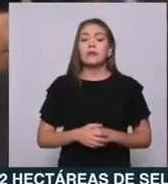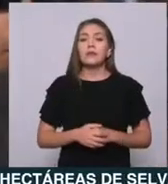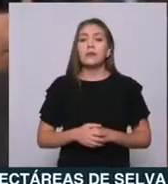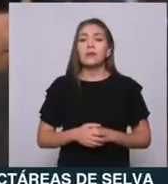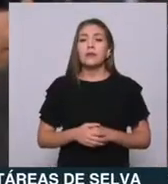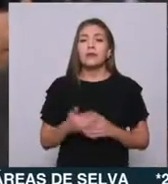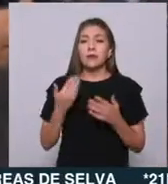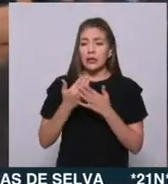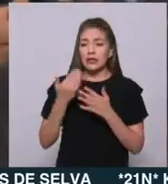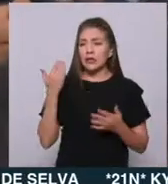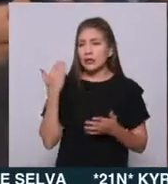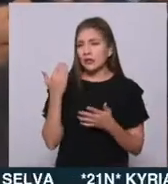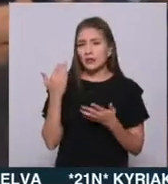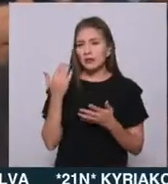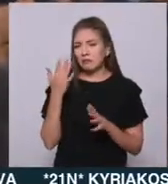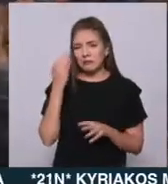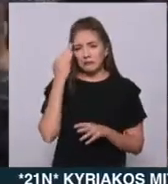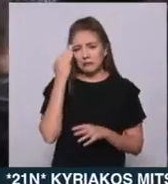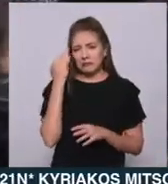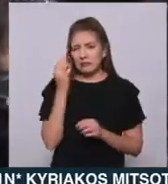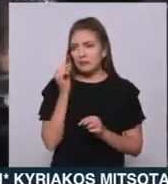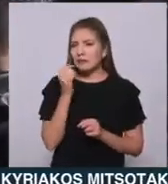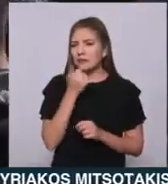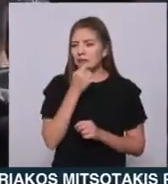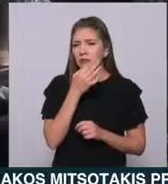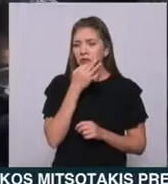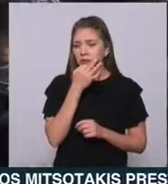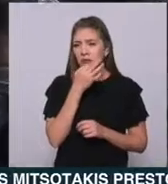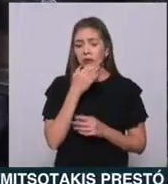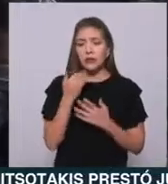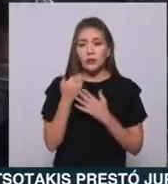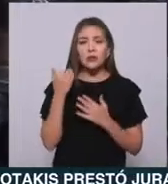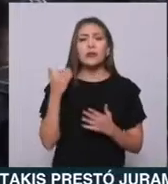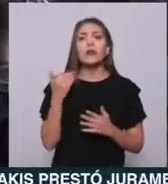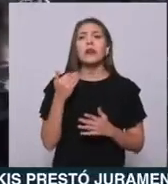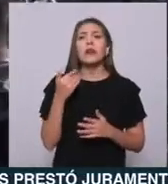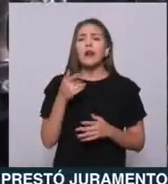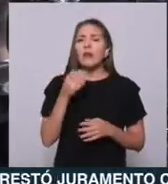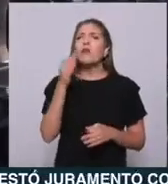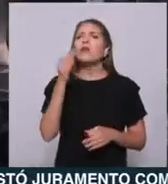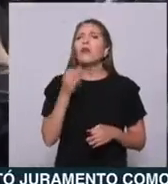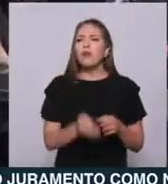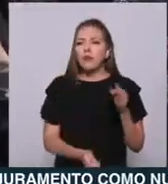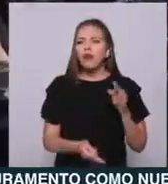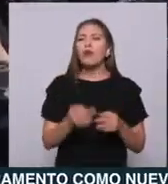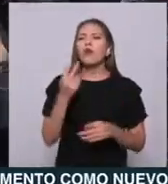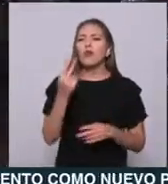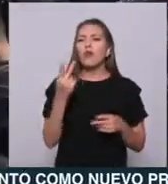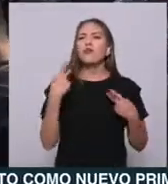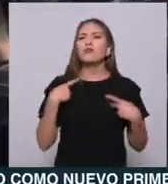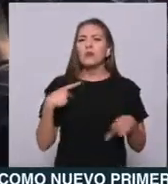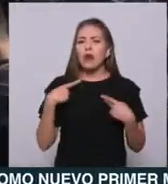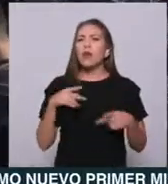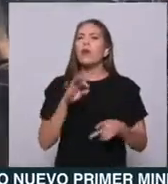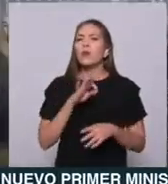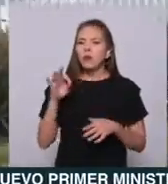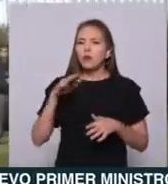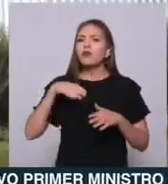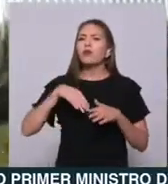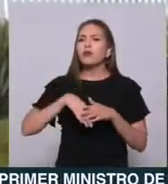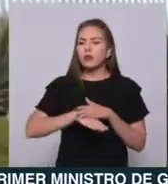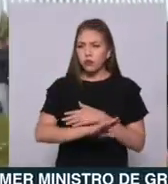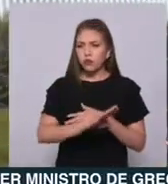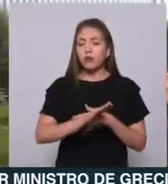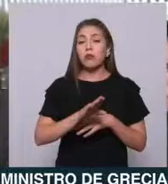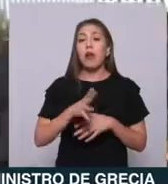comentado hace unos minutos que que por fin lograron que dejaran pasar a 2 personas nada más, a 2 personas de 15